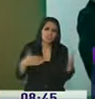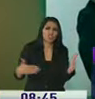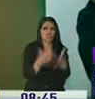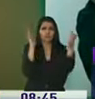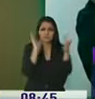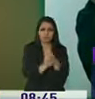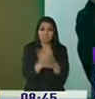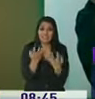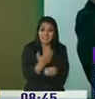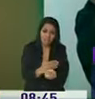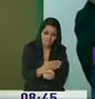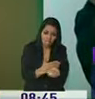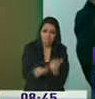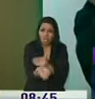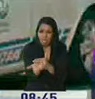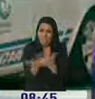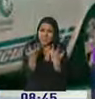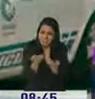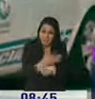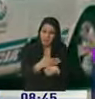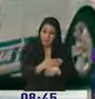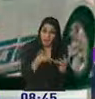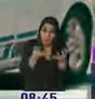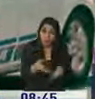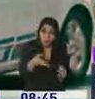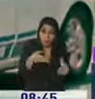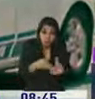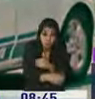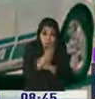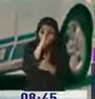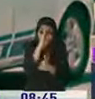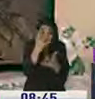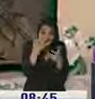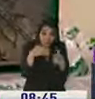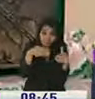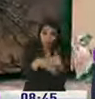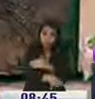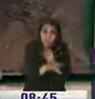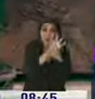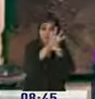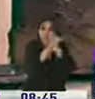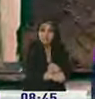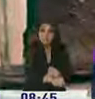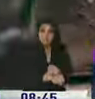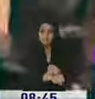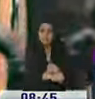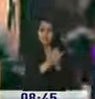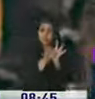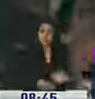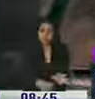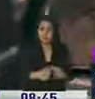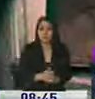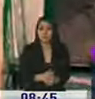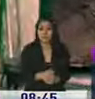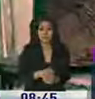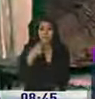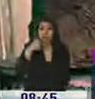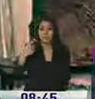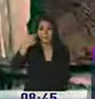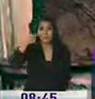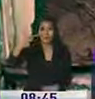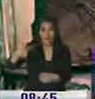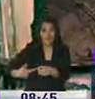cortarse las venas de uno de los brazos y cuando ingresaron agentes de la Policía Nacional a la casa para detenerlo. Toma un cilindro de gas, le